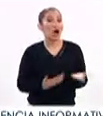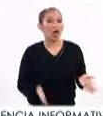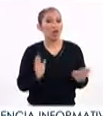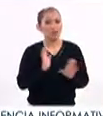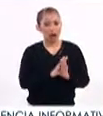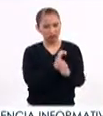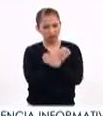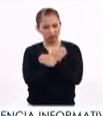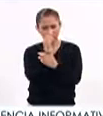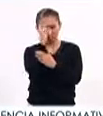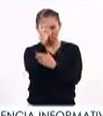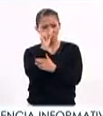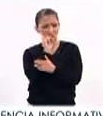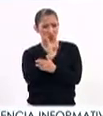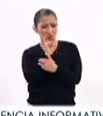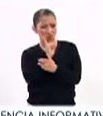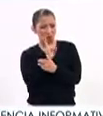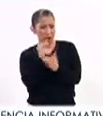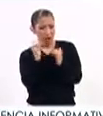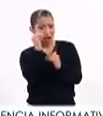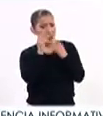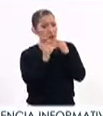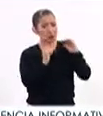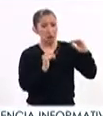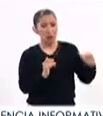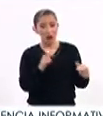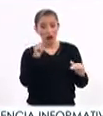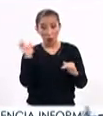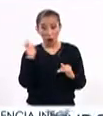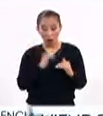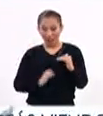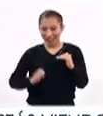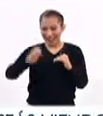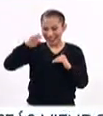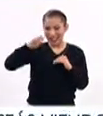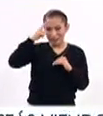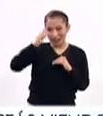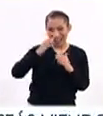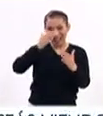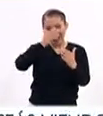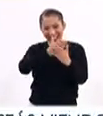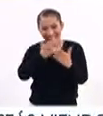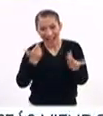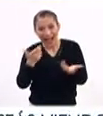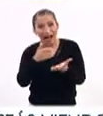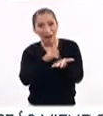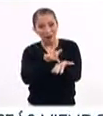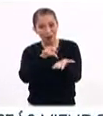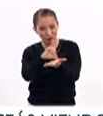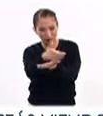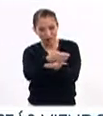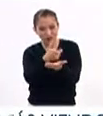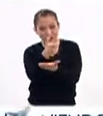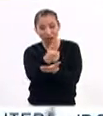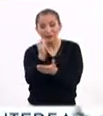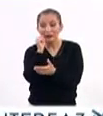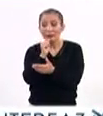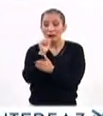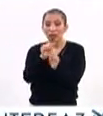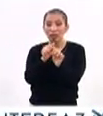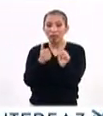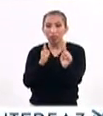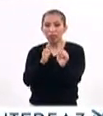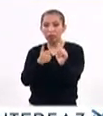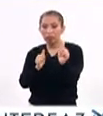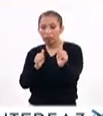más educadas que los hombres en general, pero una vez que llegan a la edad para poder participar económicamente, generalmente se van